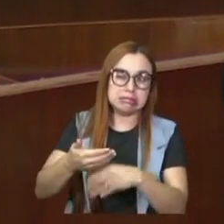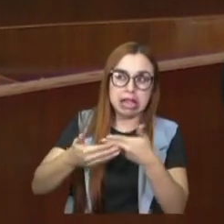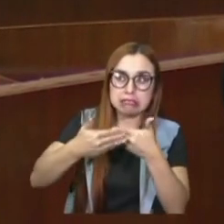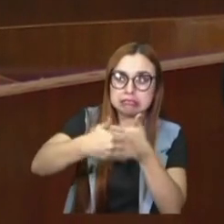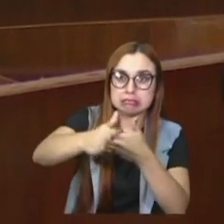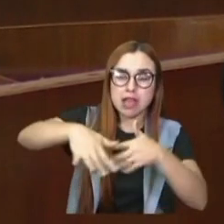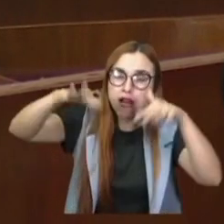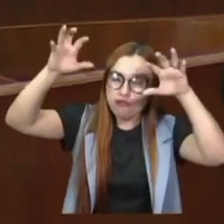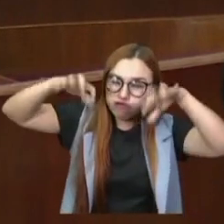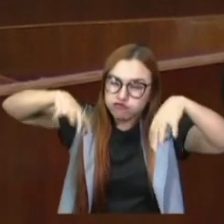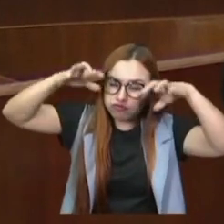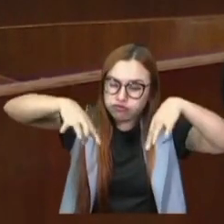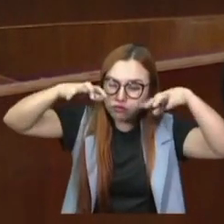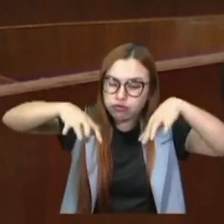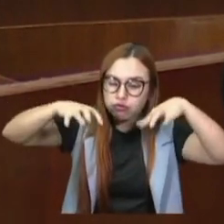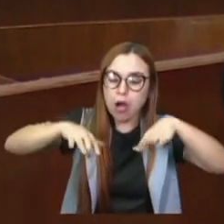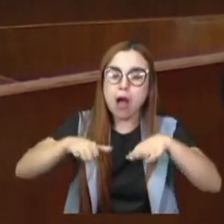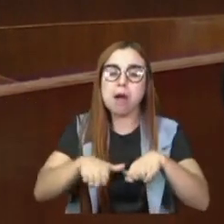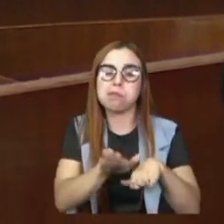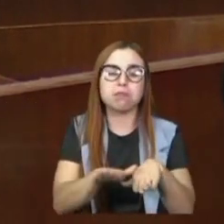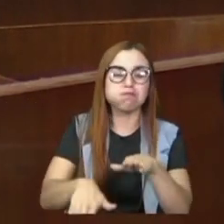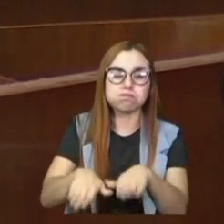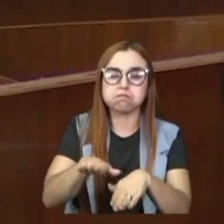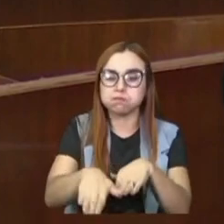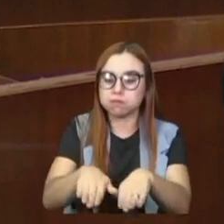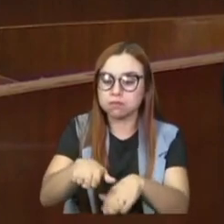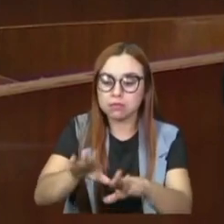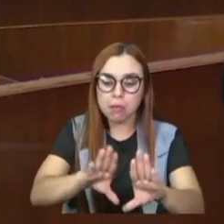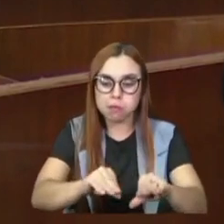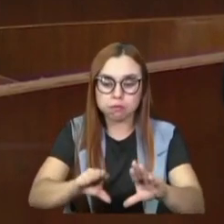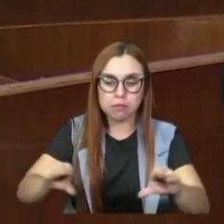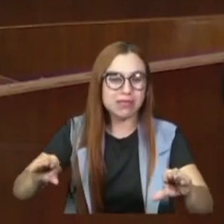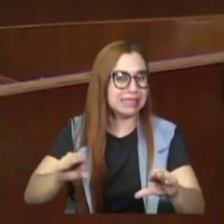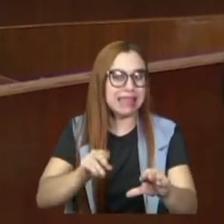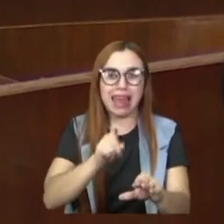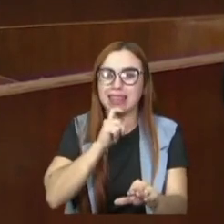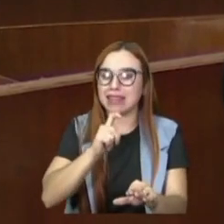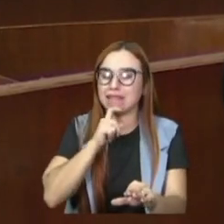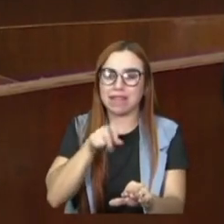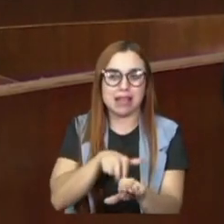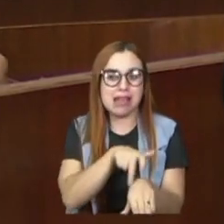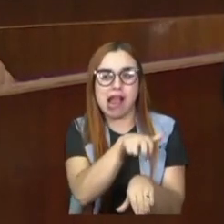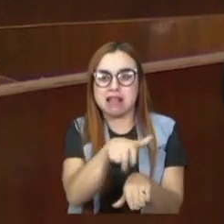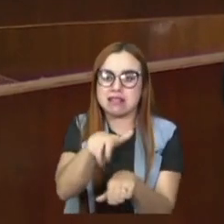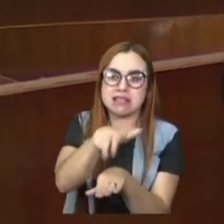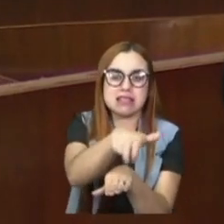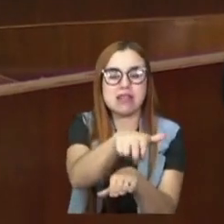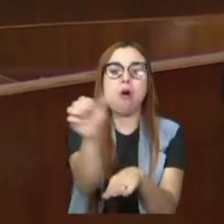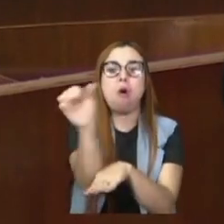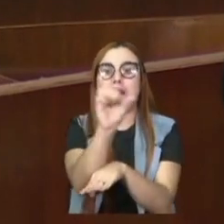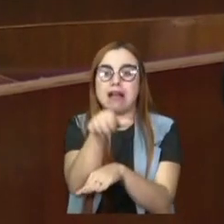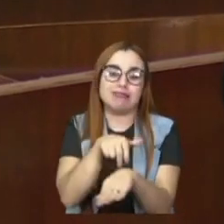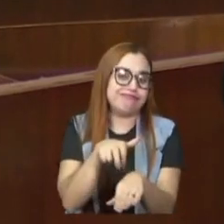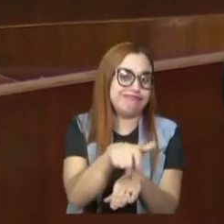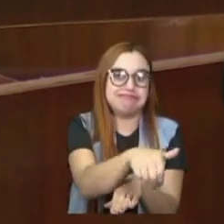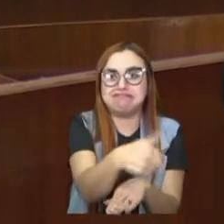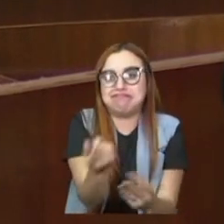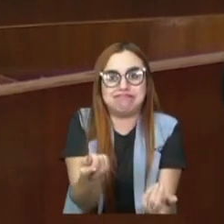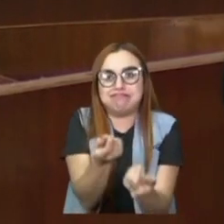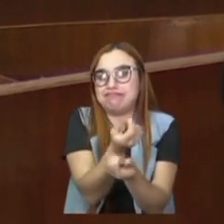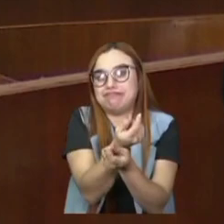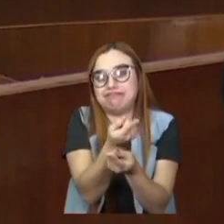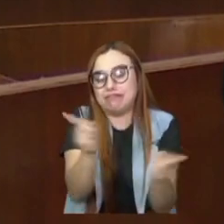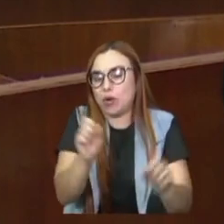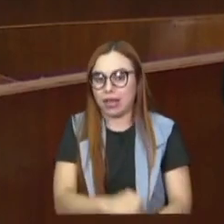una situación de difícil tránsito. Igualmente, cortes de camino en el corregimiento de Riecito, de Río